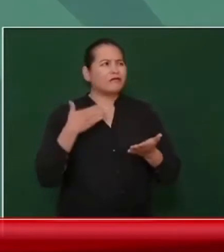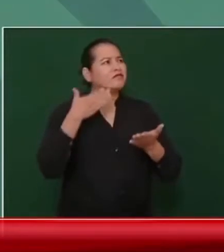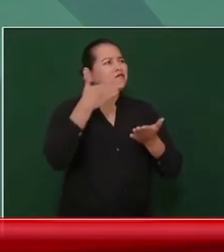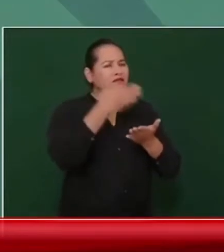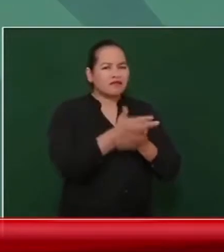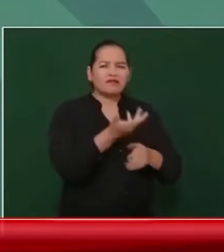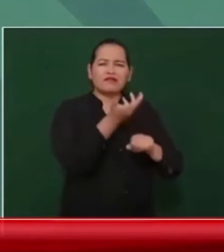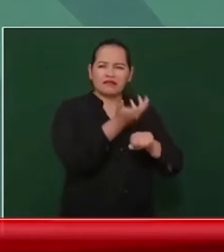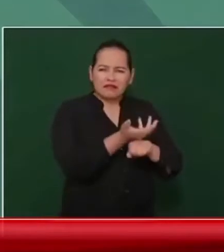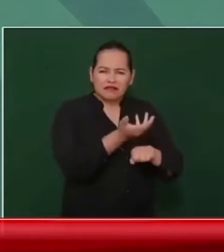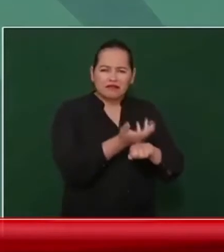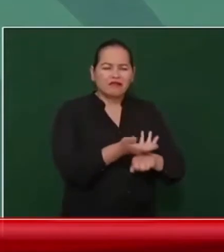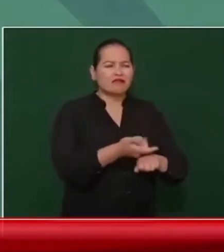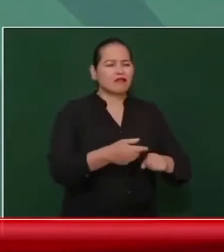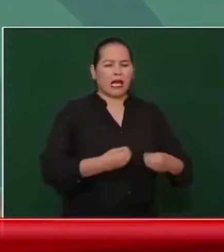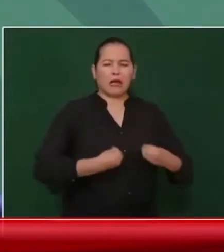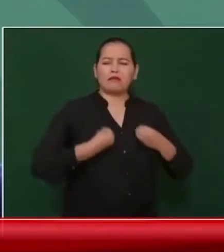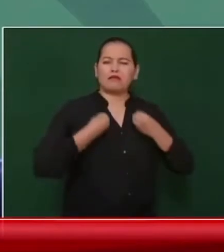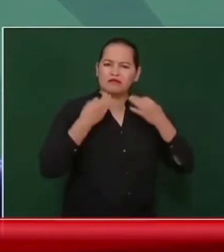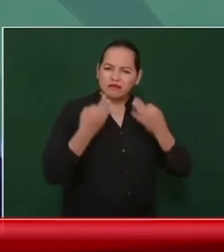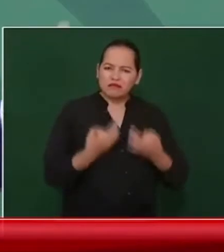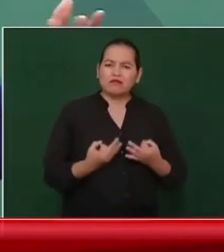Además, ¿cómo